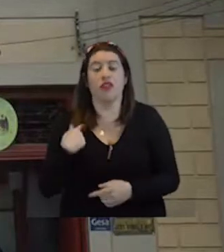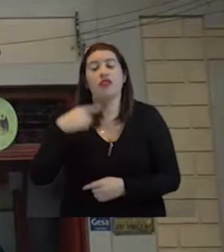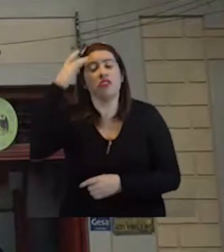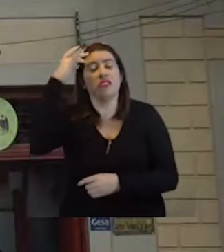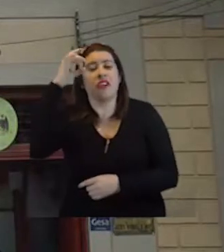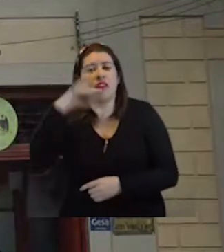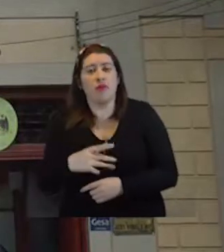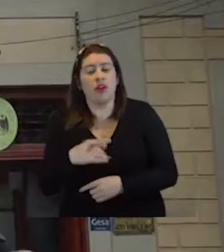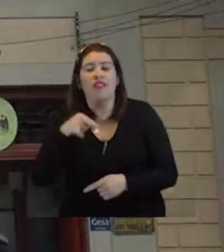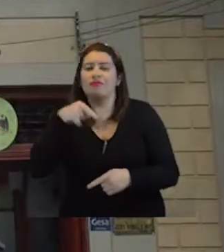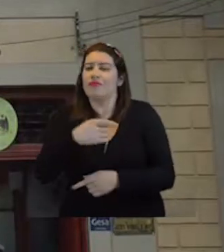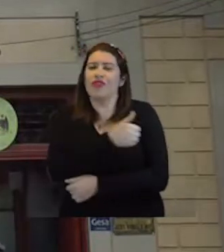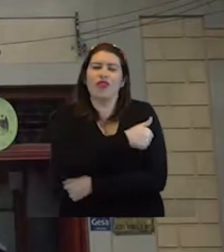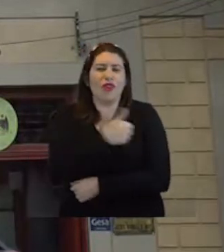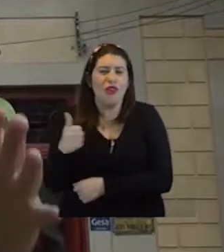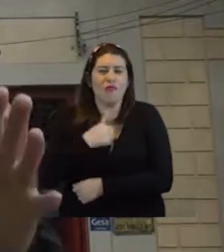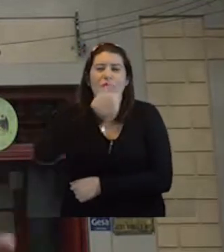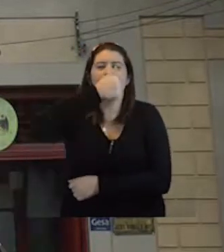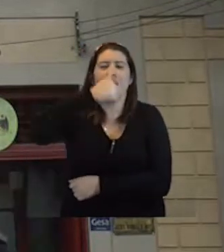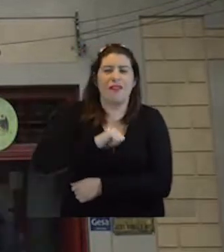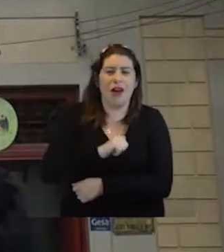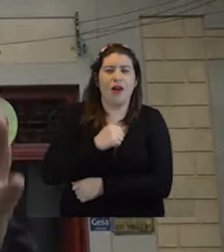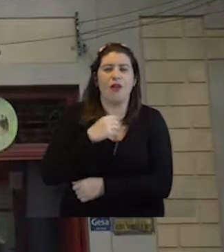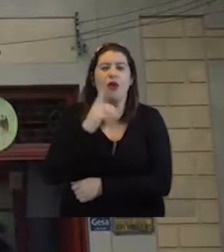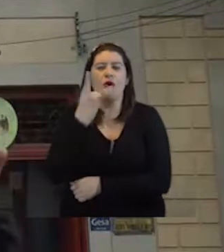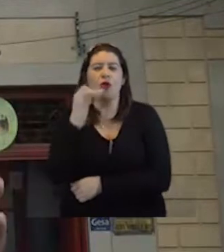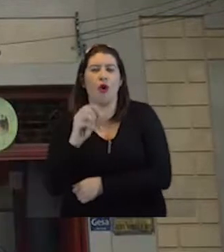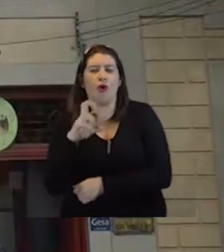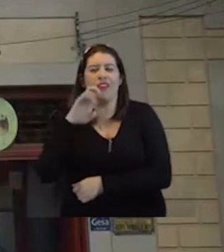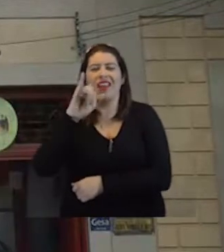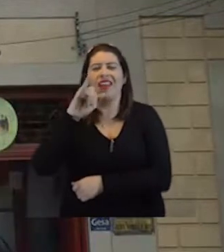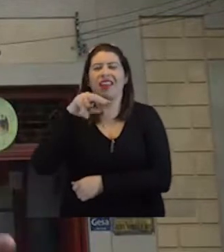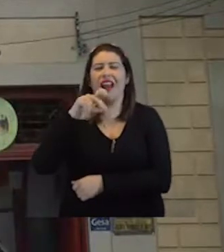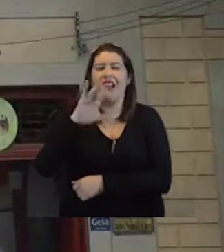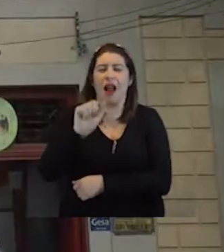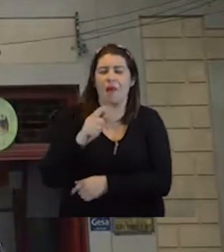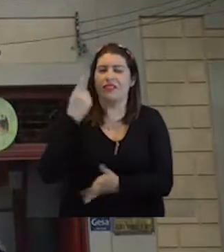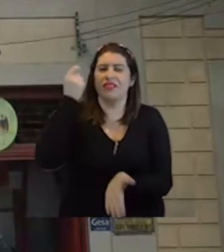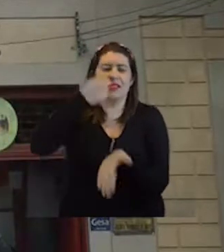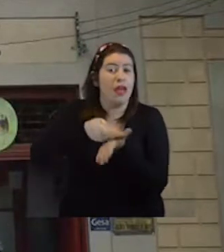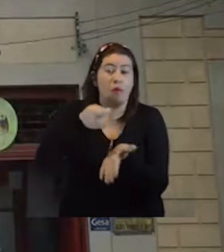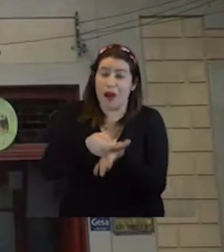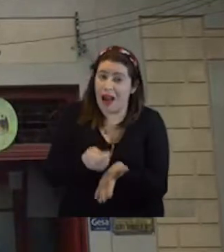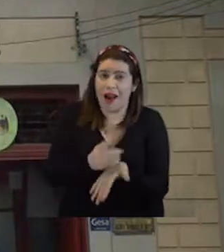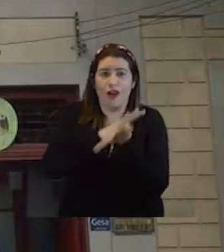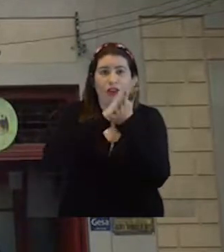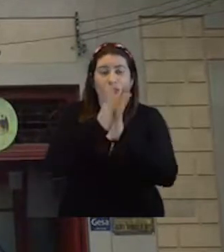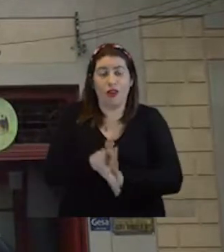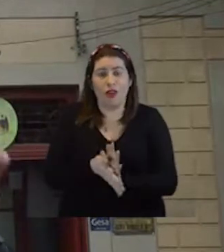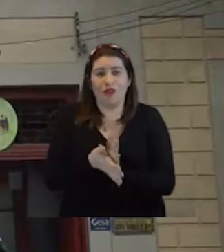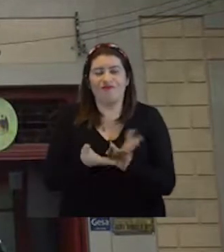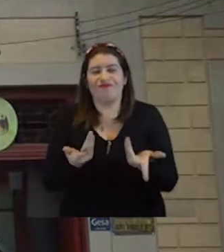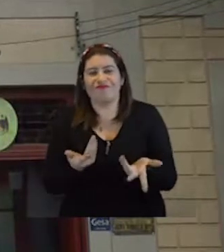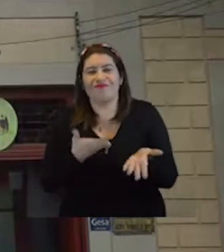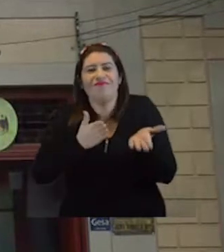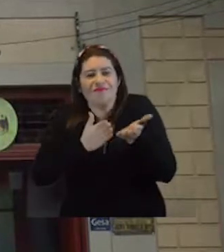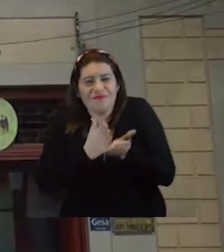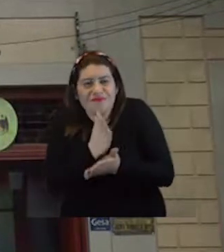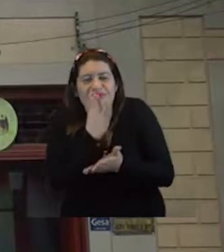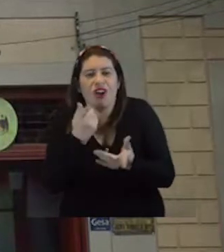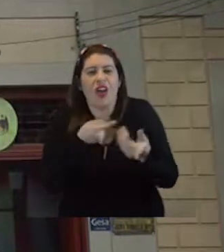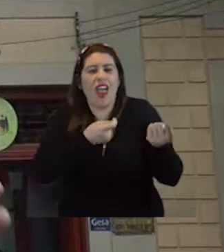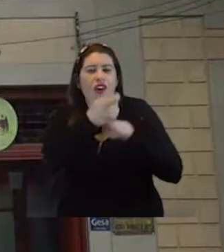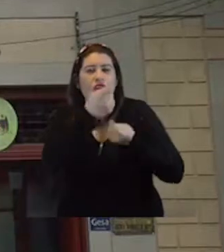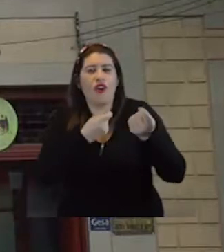sabemos que todo es privado. En el DUOC, INACAP, etcétera, todo se paga, todo se cayó en esta